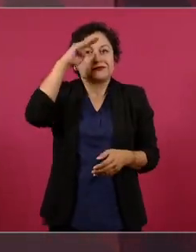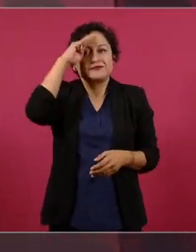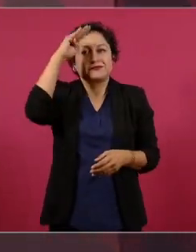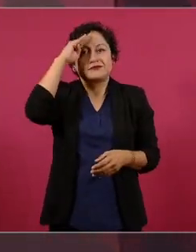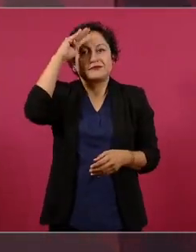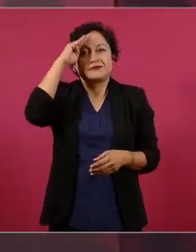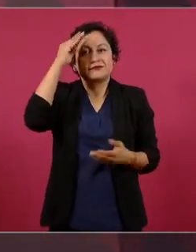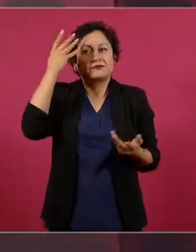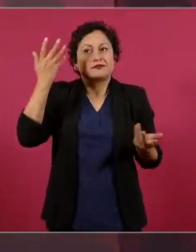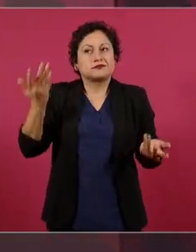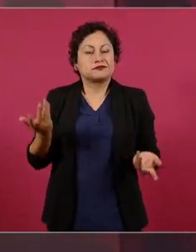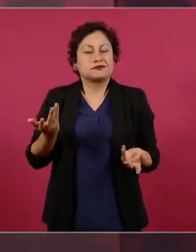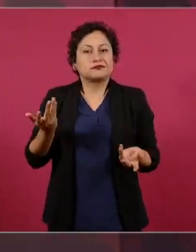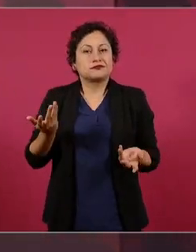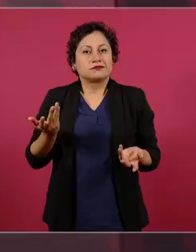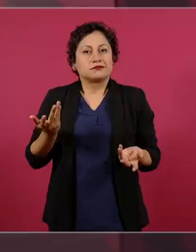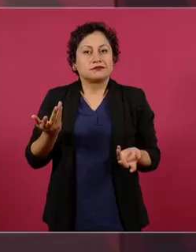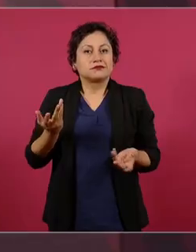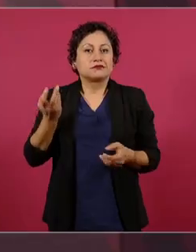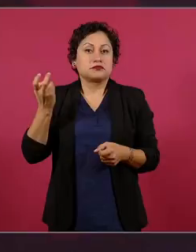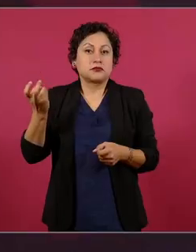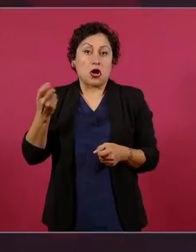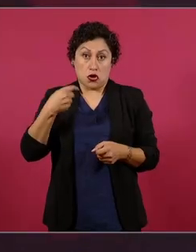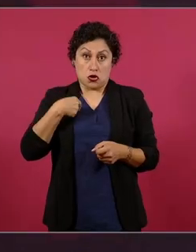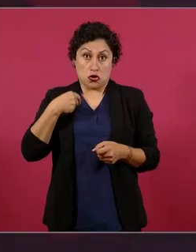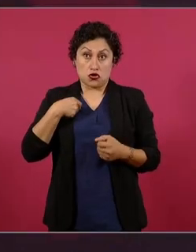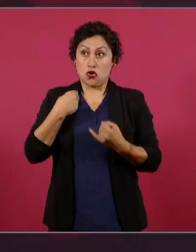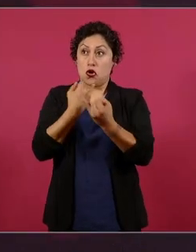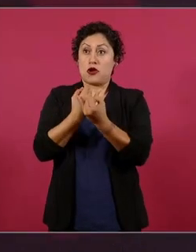inaugurar la próxima presidenta?